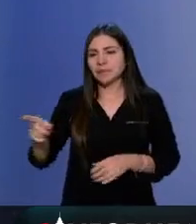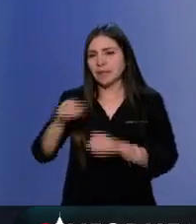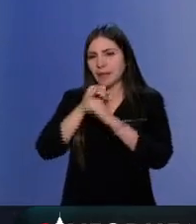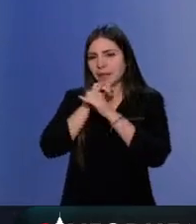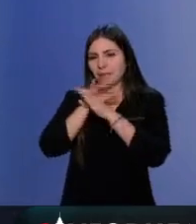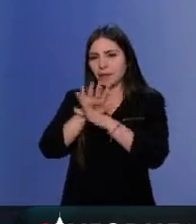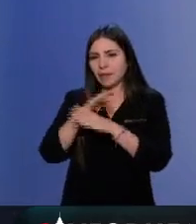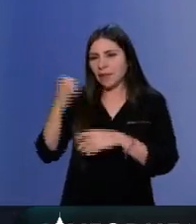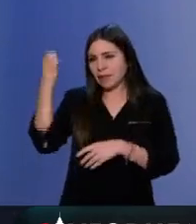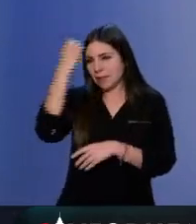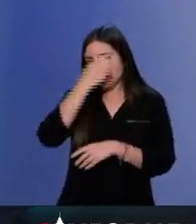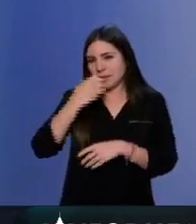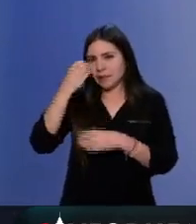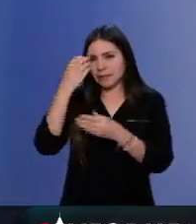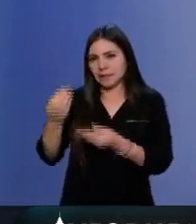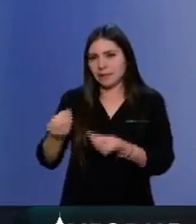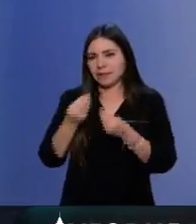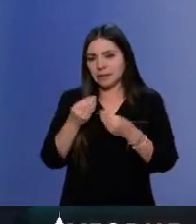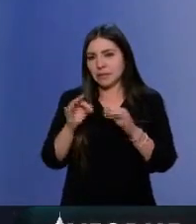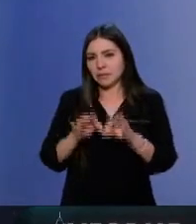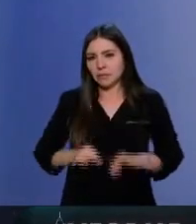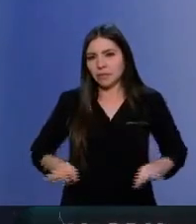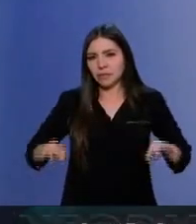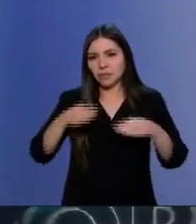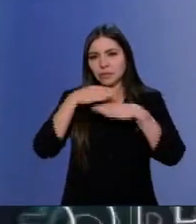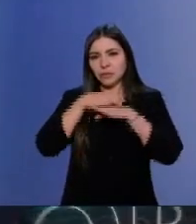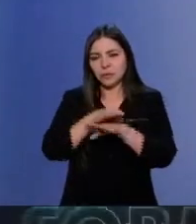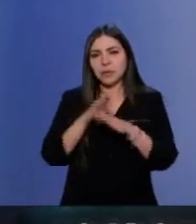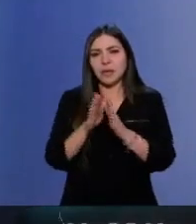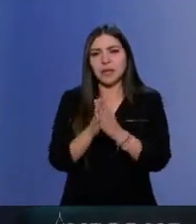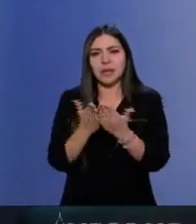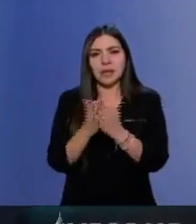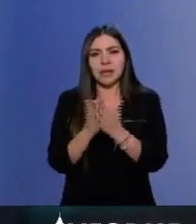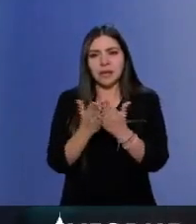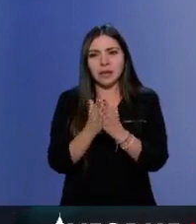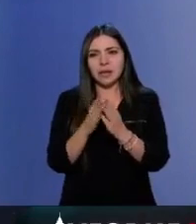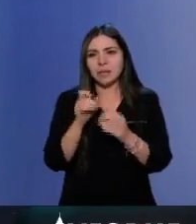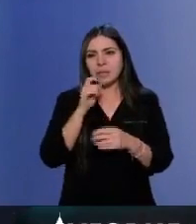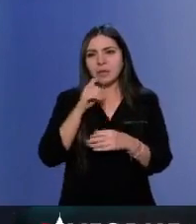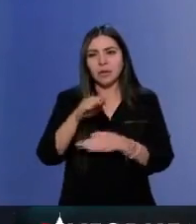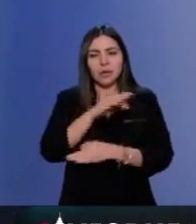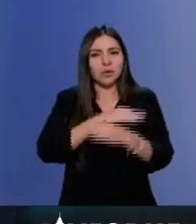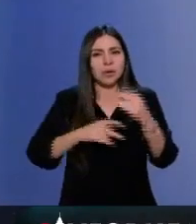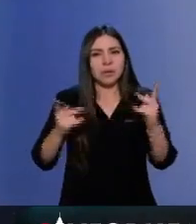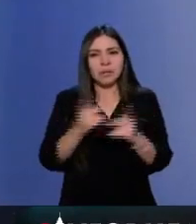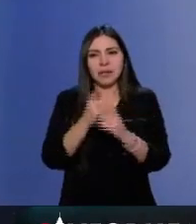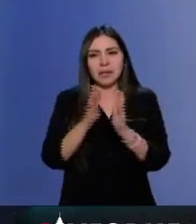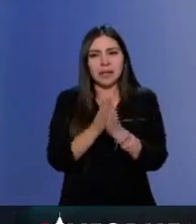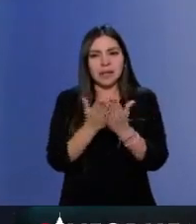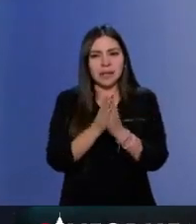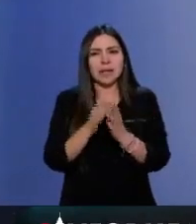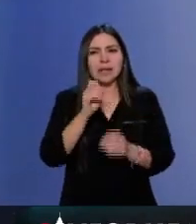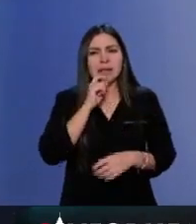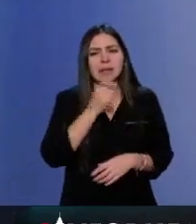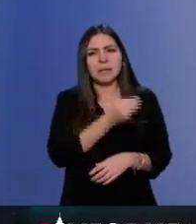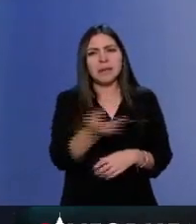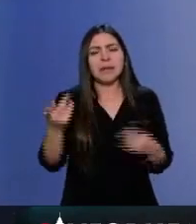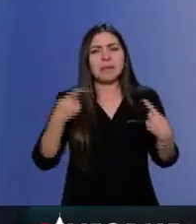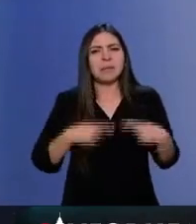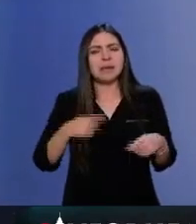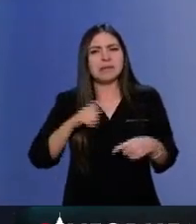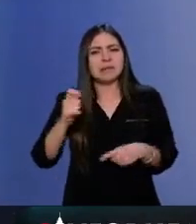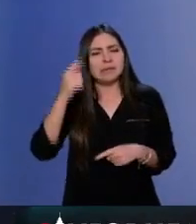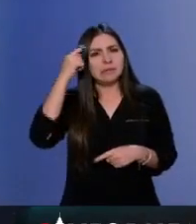el análisis que se está haciendo sobre este libro y sobre todo lo que es el encuadre de este libro, y también la conciencia de la gente. No estamos en el